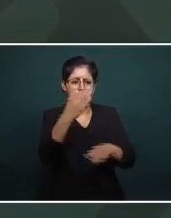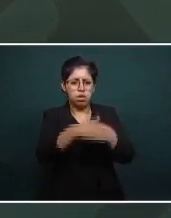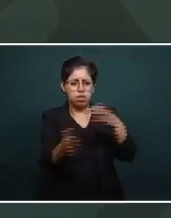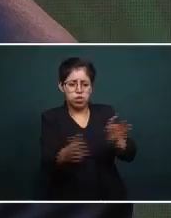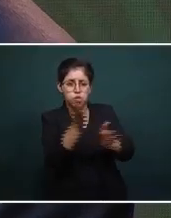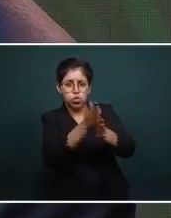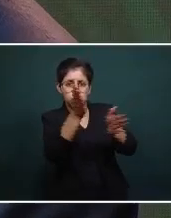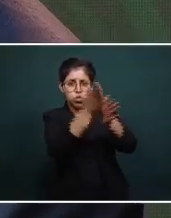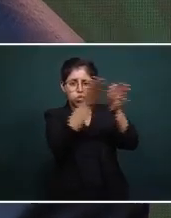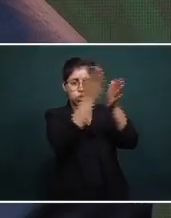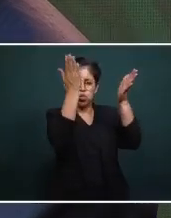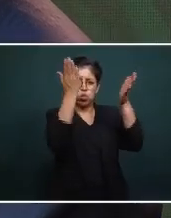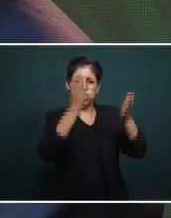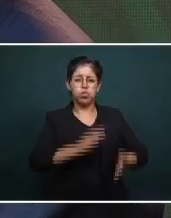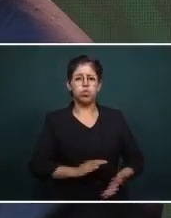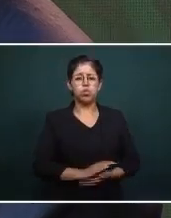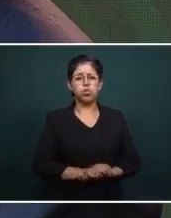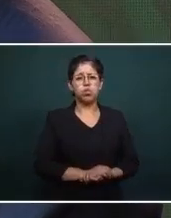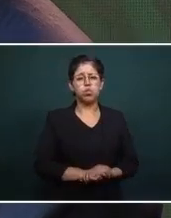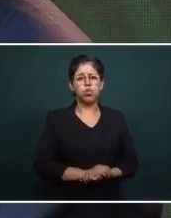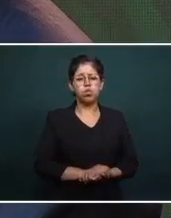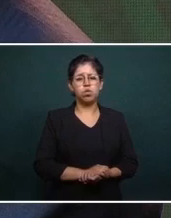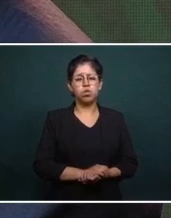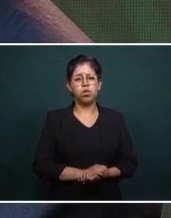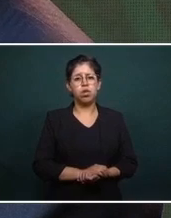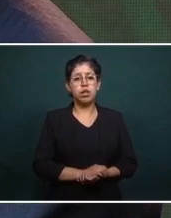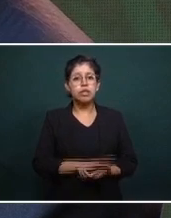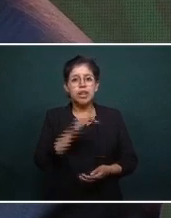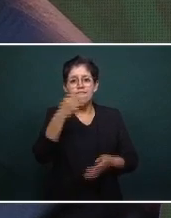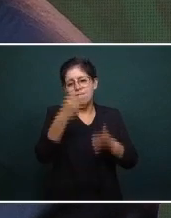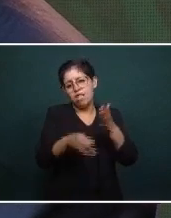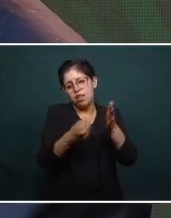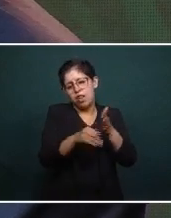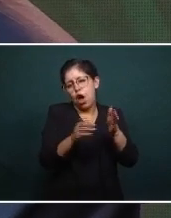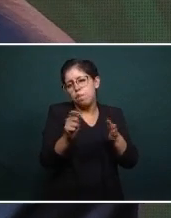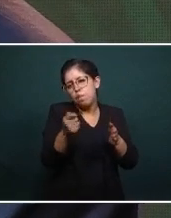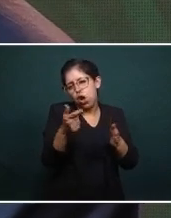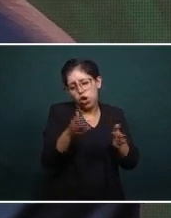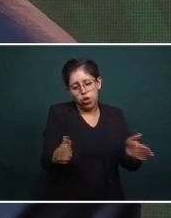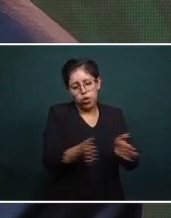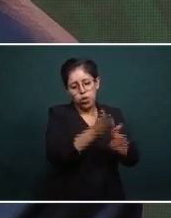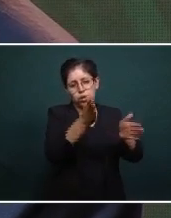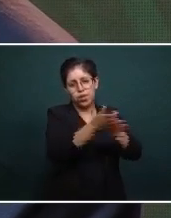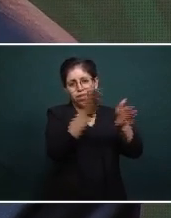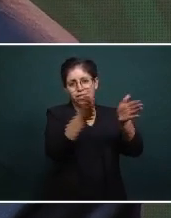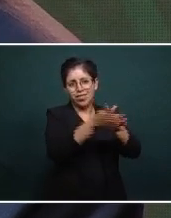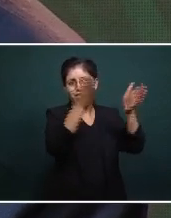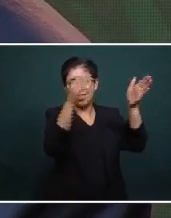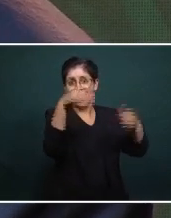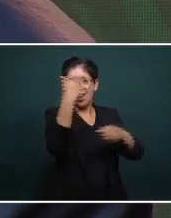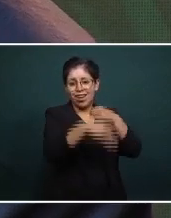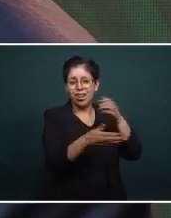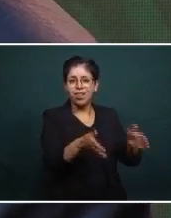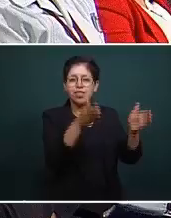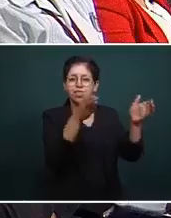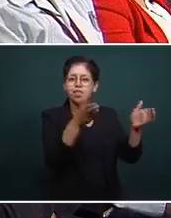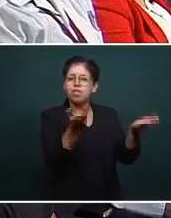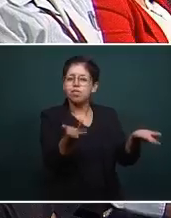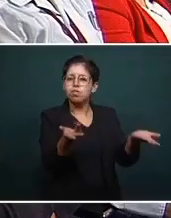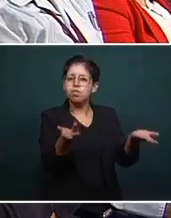hospital que ya estaba iniciado, que le faltaba el 20% para concluirlo,